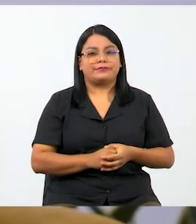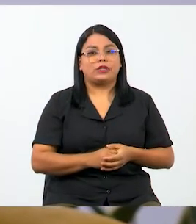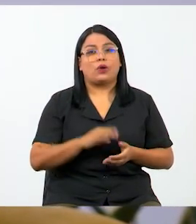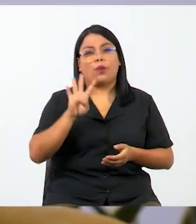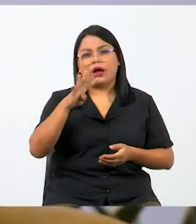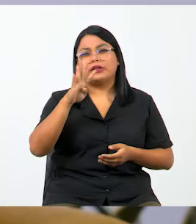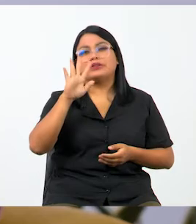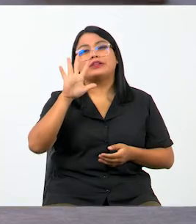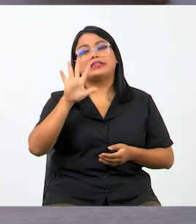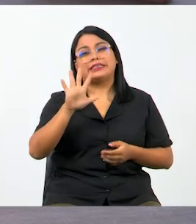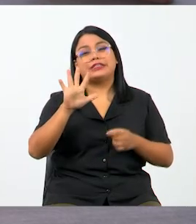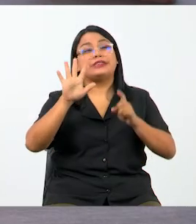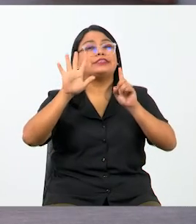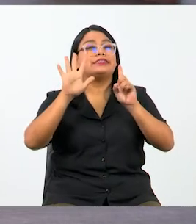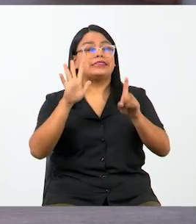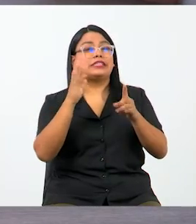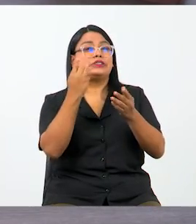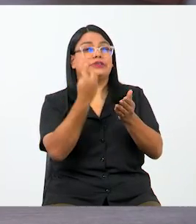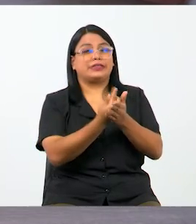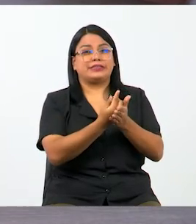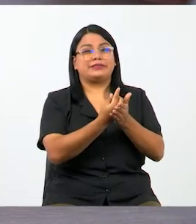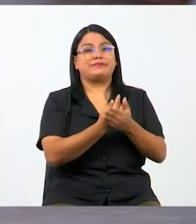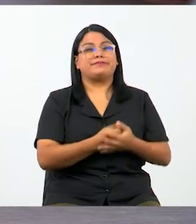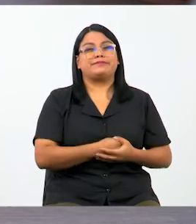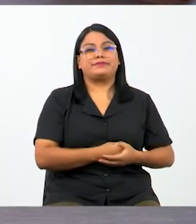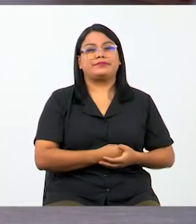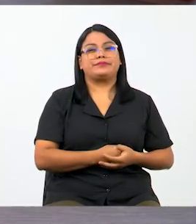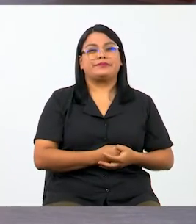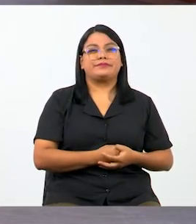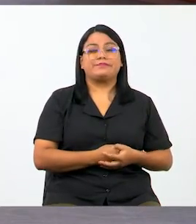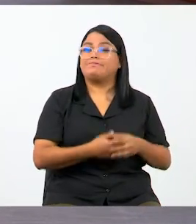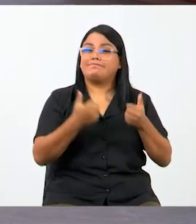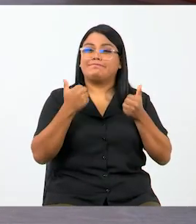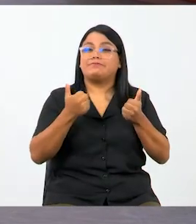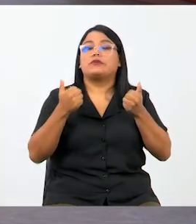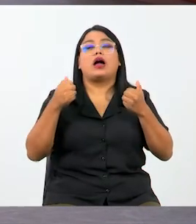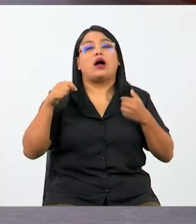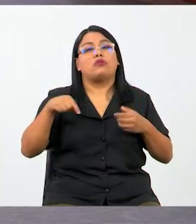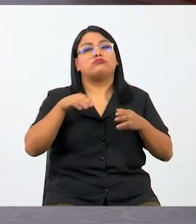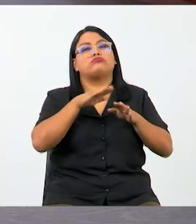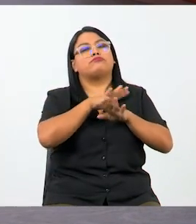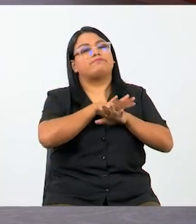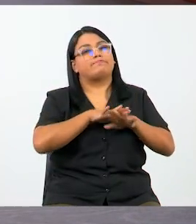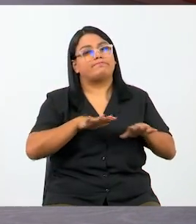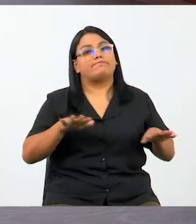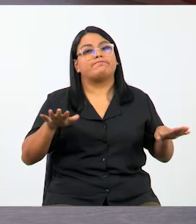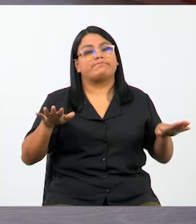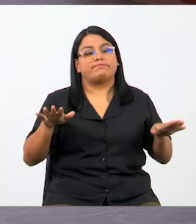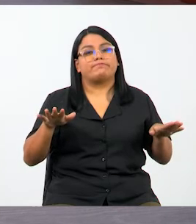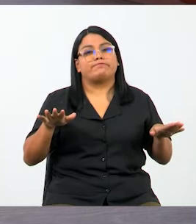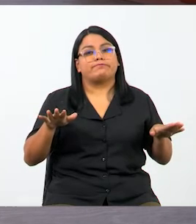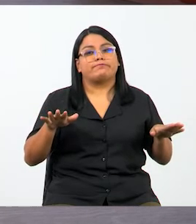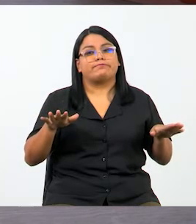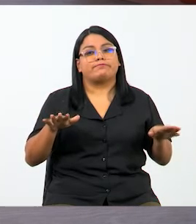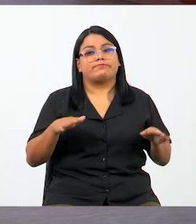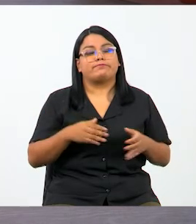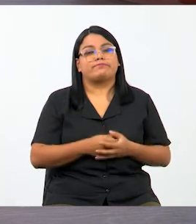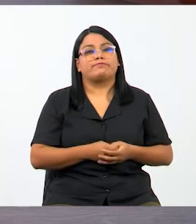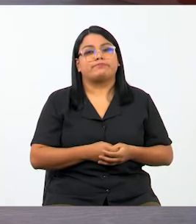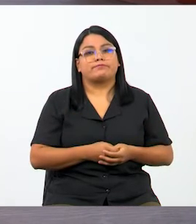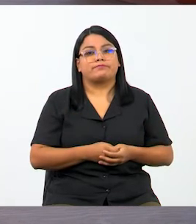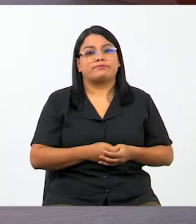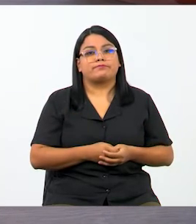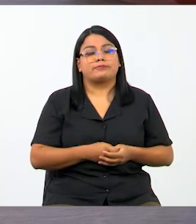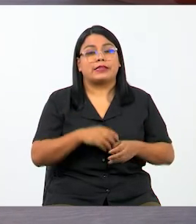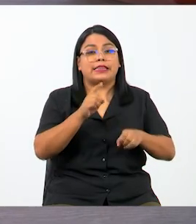de sexto grado. Bueno, ha llegado el momento de pasar a la etapa de la jornalización, ¿es cierto? Sí, en las